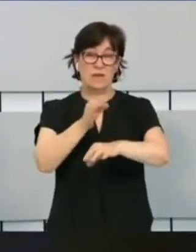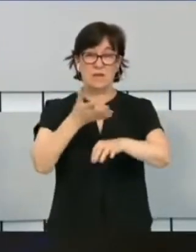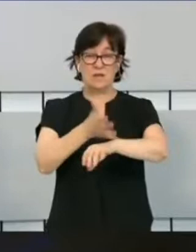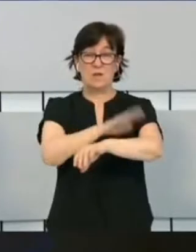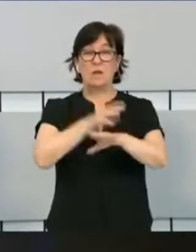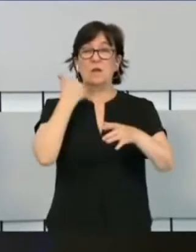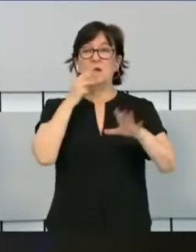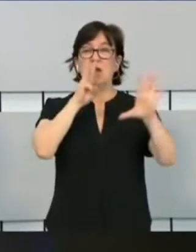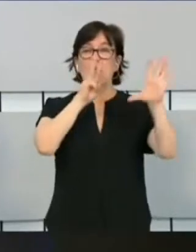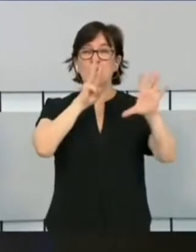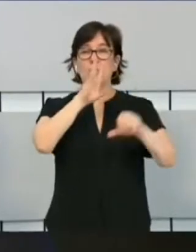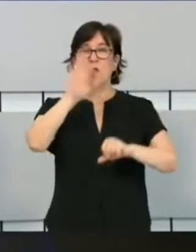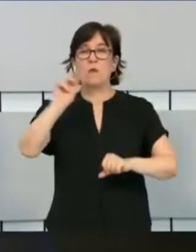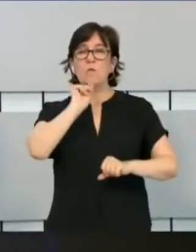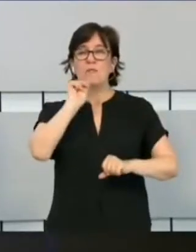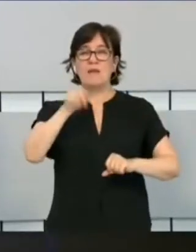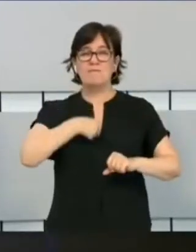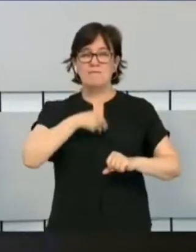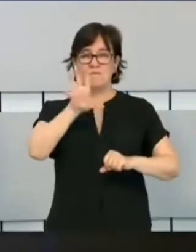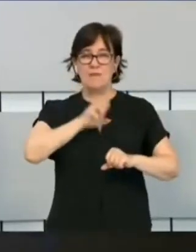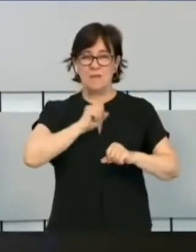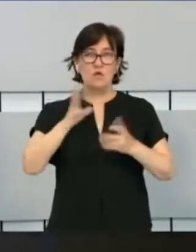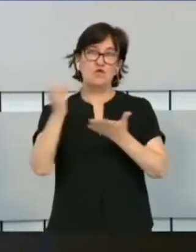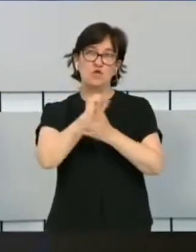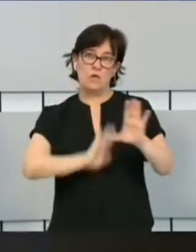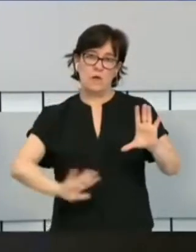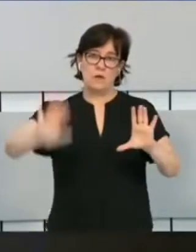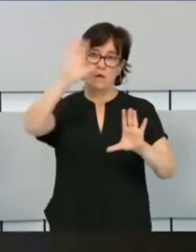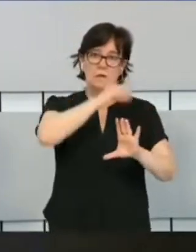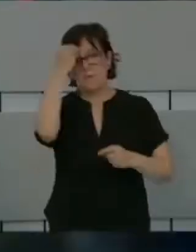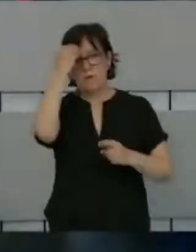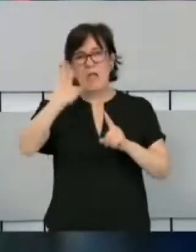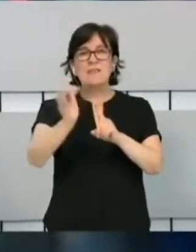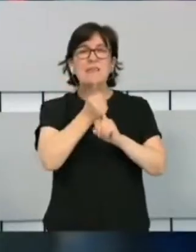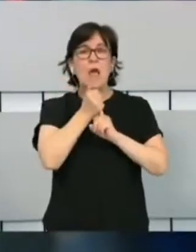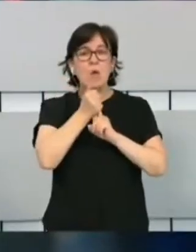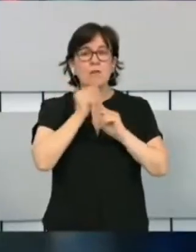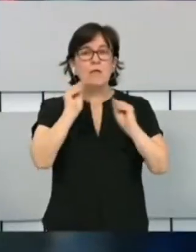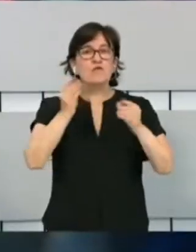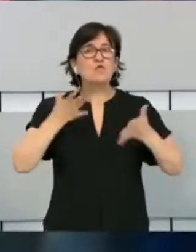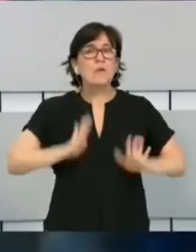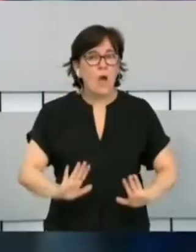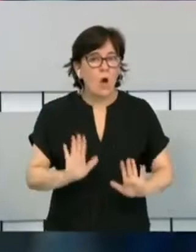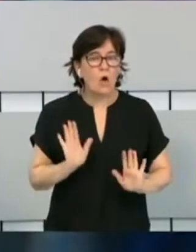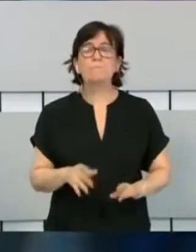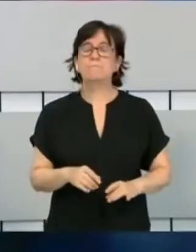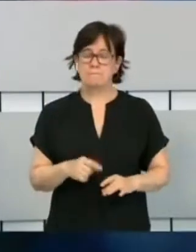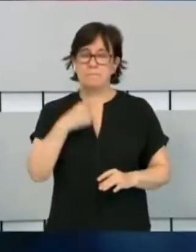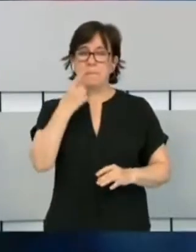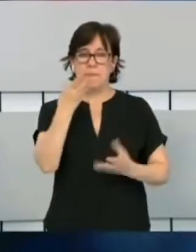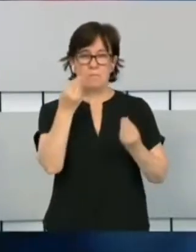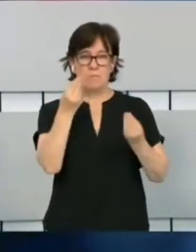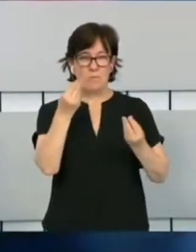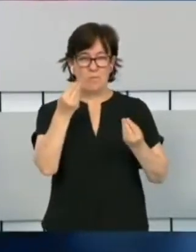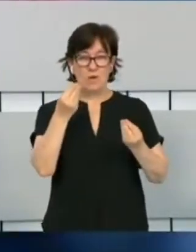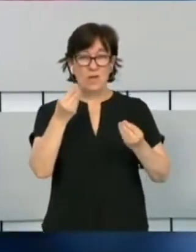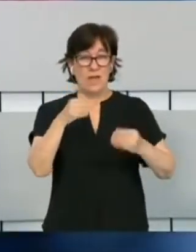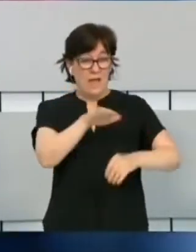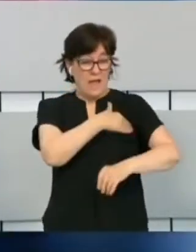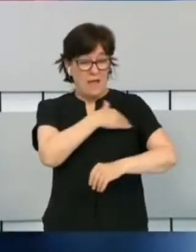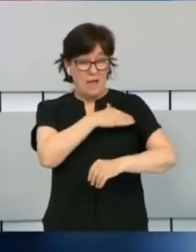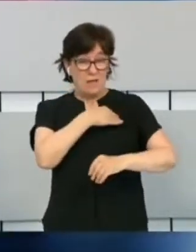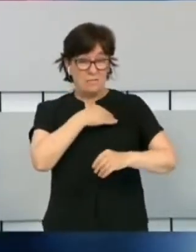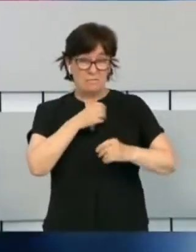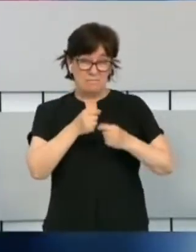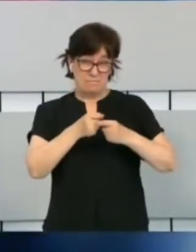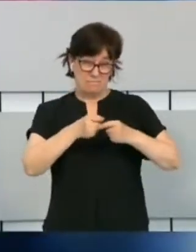de 850 infectados en toda España. ¿Vuestro de sus hijos, Nur? Sí, dicen que muchos de los estudiantes